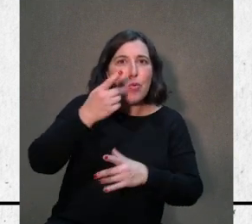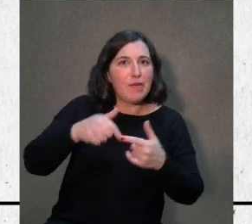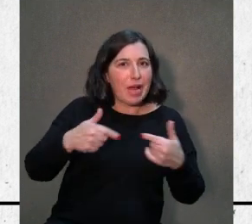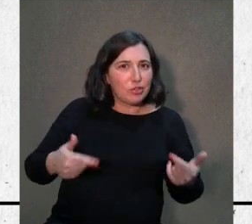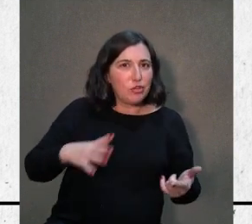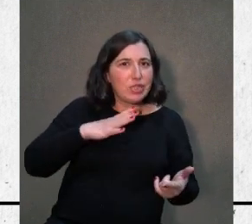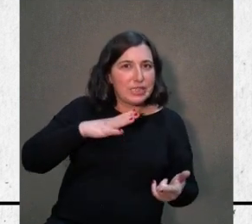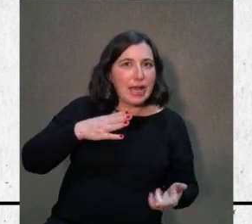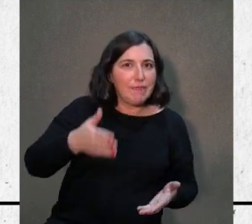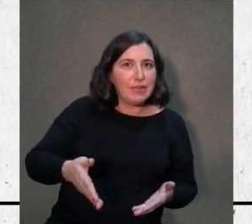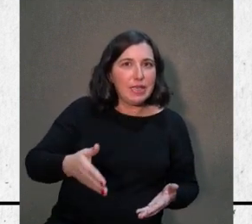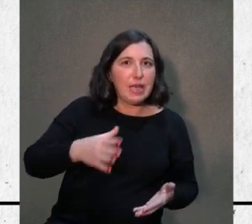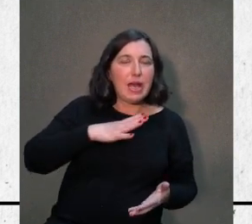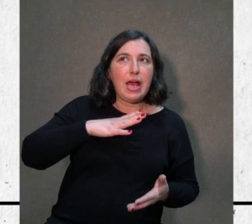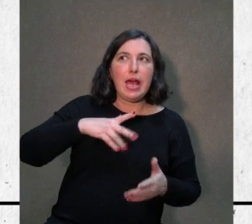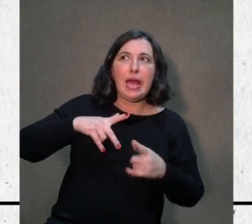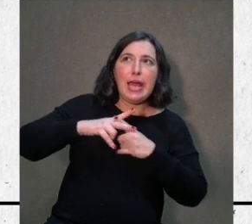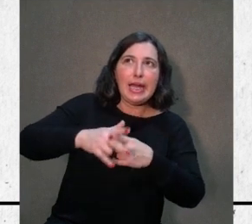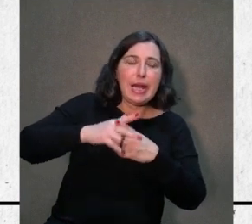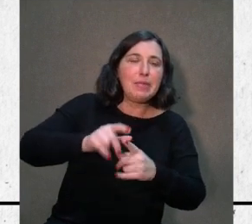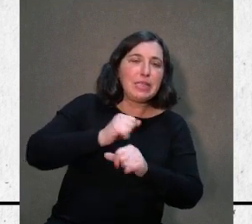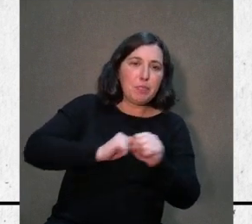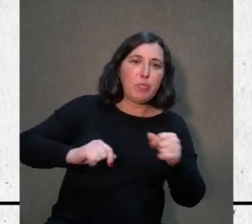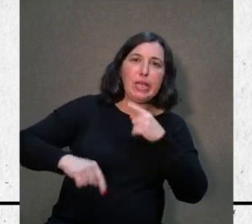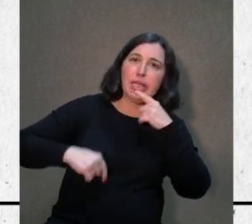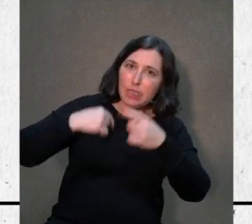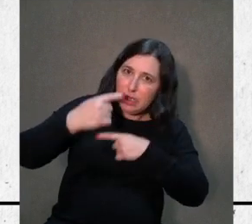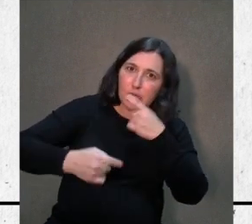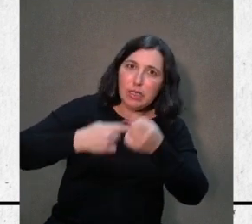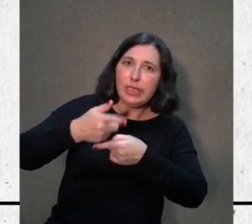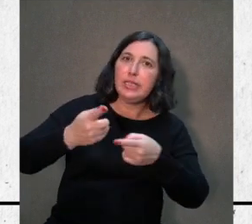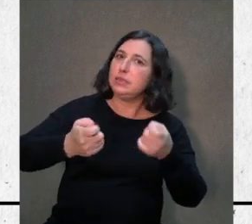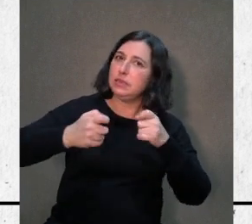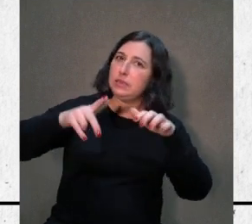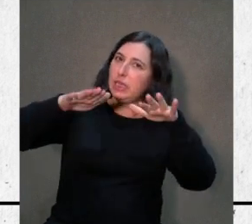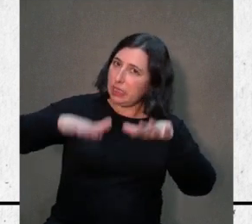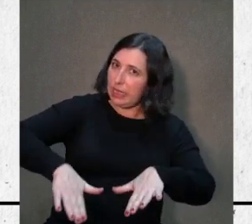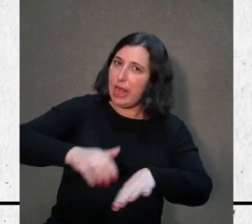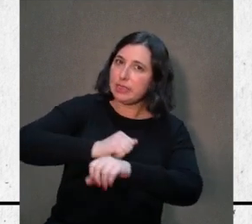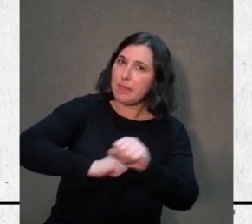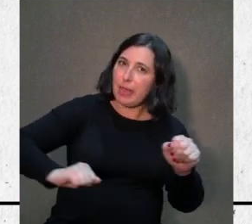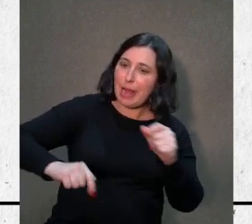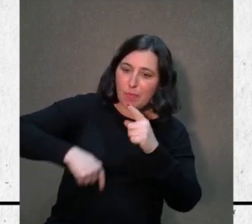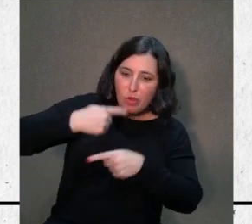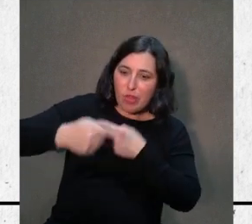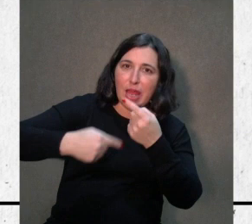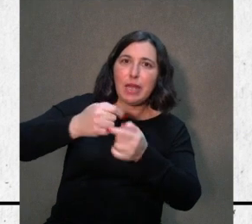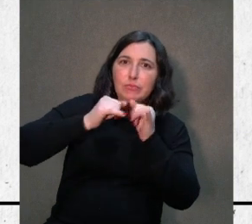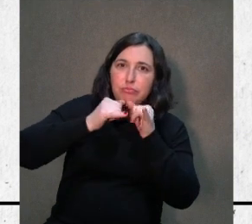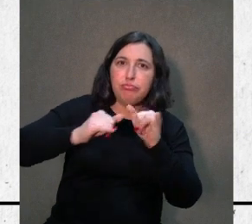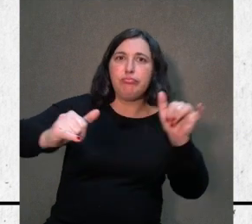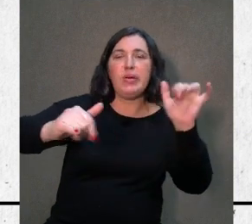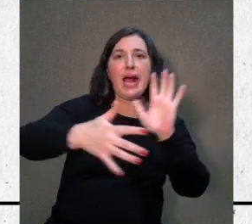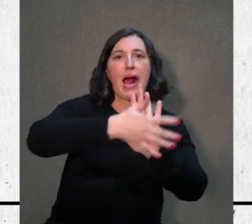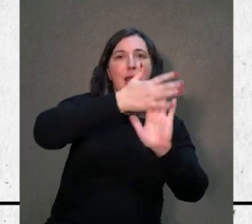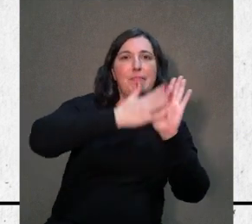algunas cosas que estaban ahí, herramientas que de llegada que sí, que tienen que quedarse para que sigan en todos